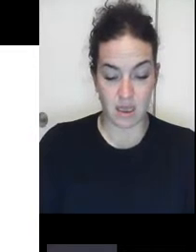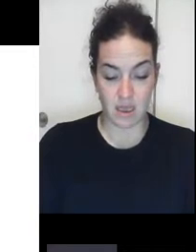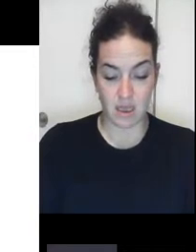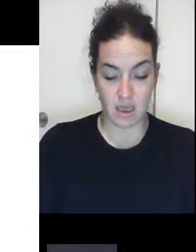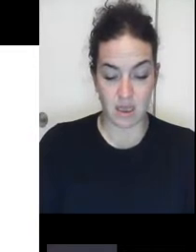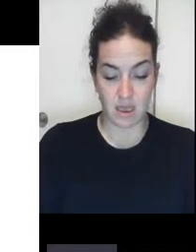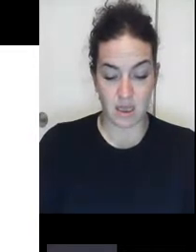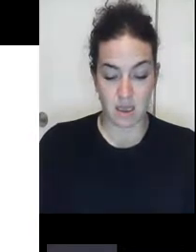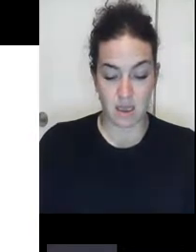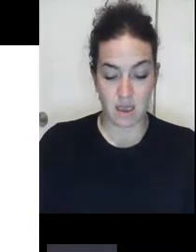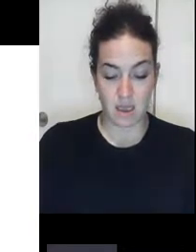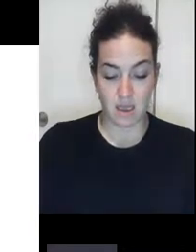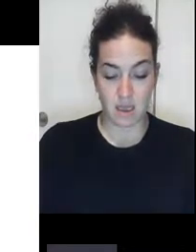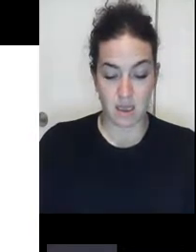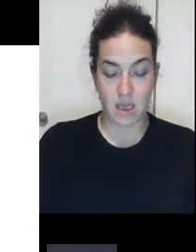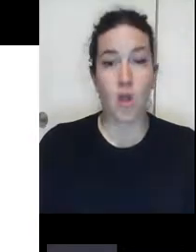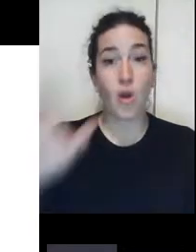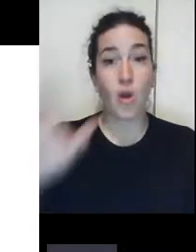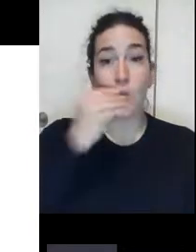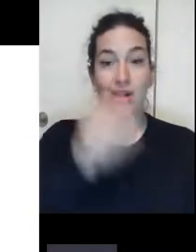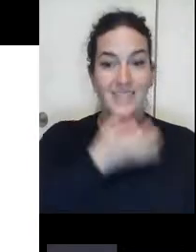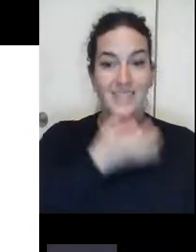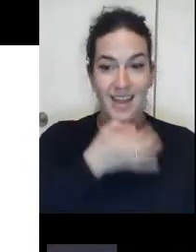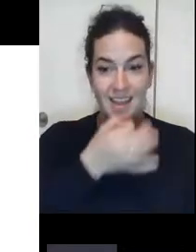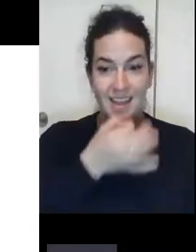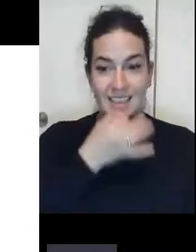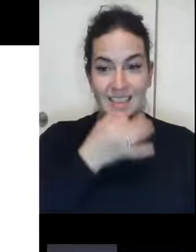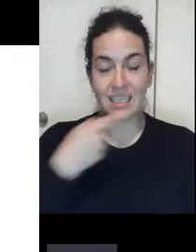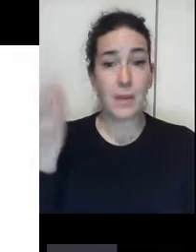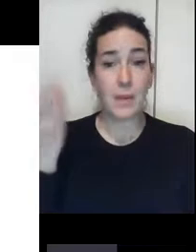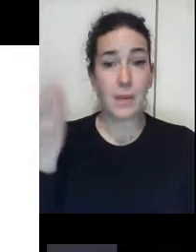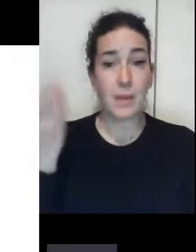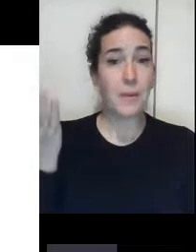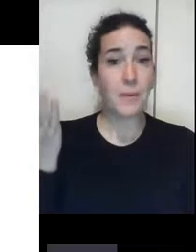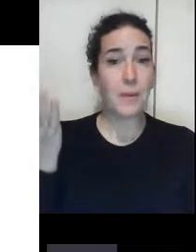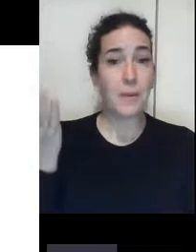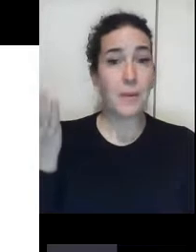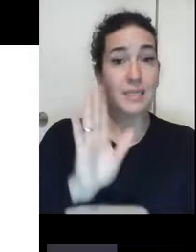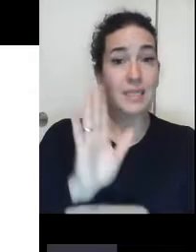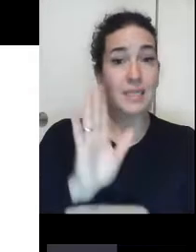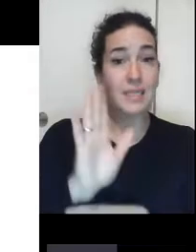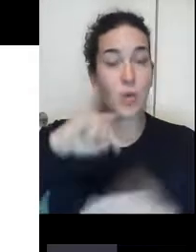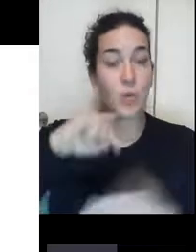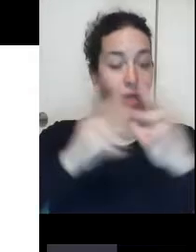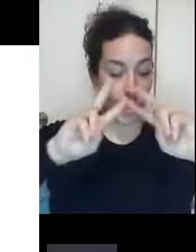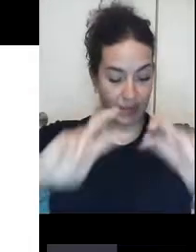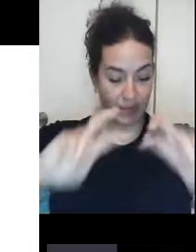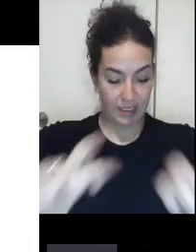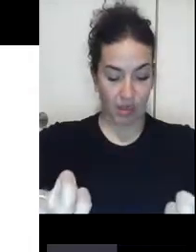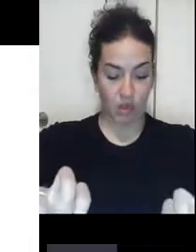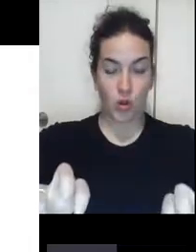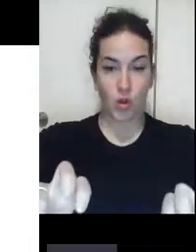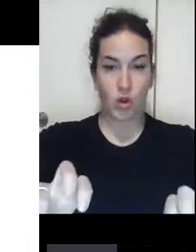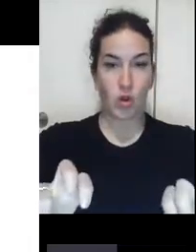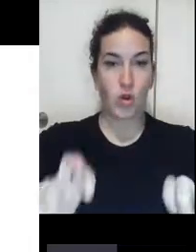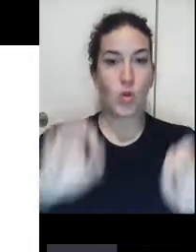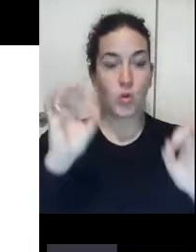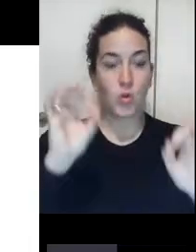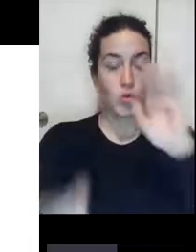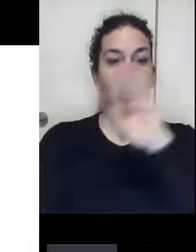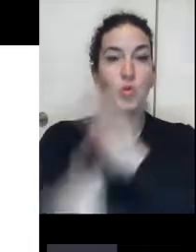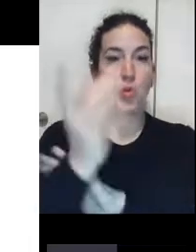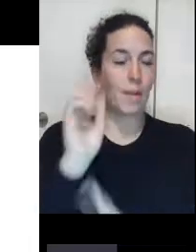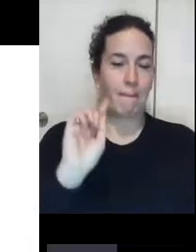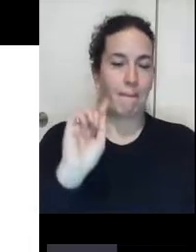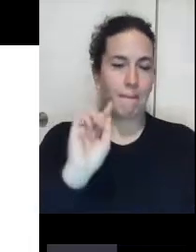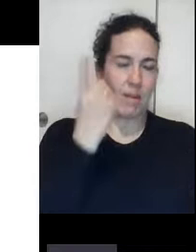Sí, hola, buenas tardes. Presentamos aquí nuestro proyecto de investigación que surge, bueno, en primer lugar,